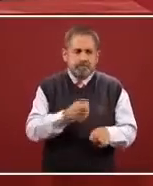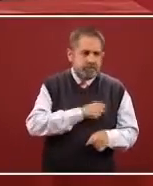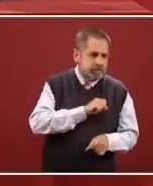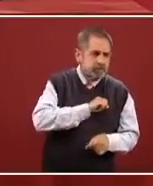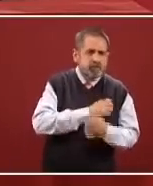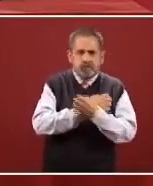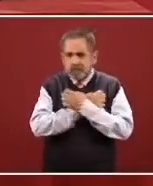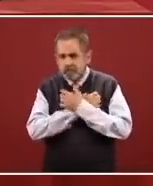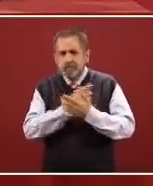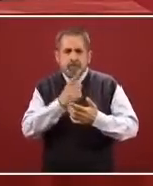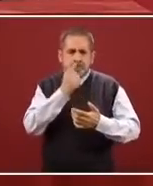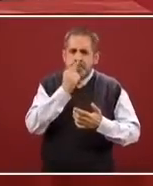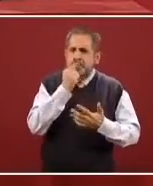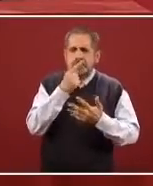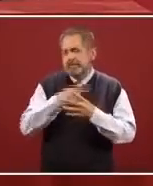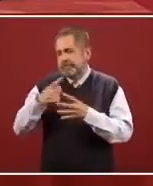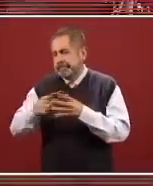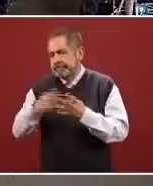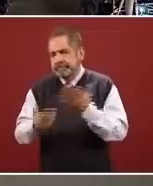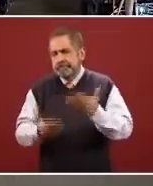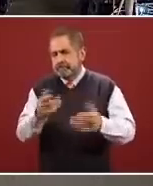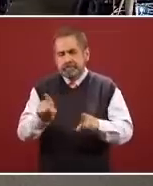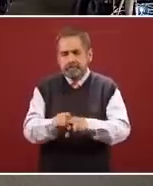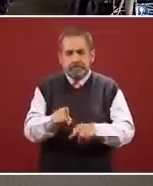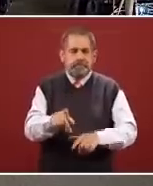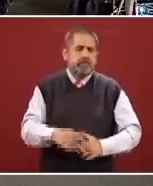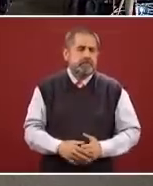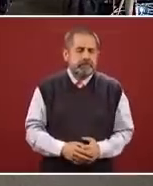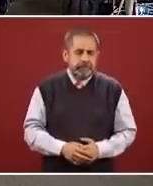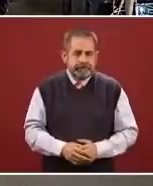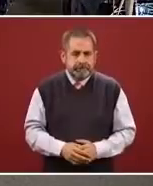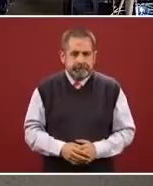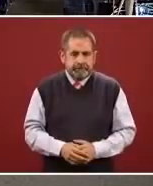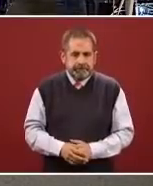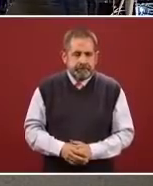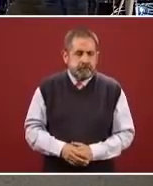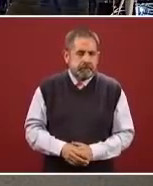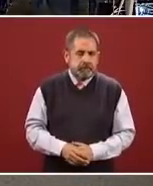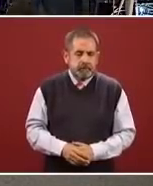de las ramas que en su momento se requiera. ¿Sí? Por favor.